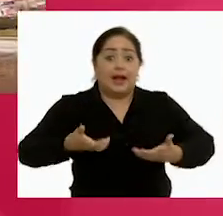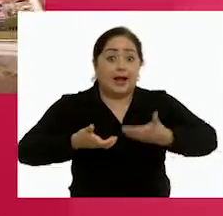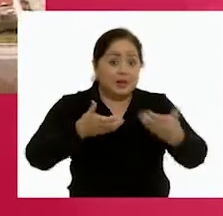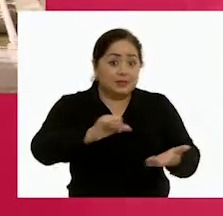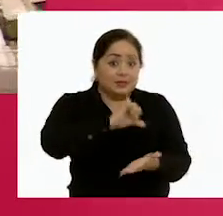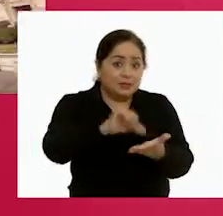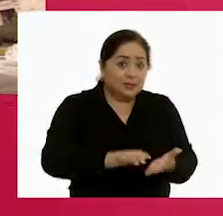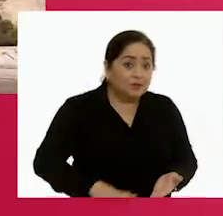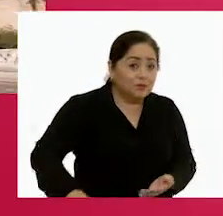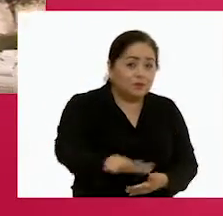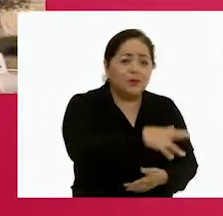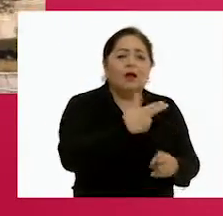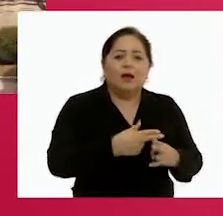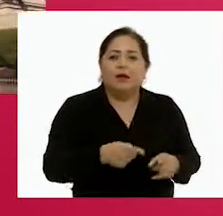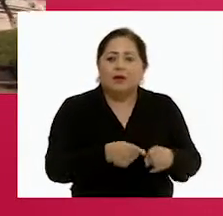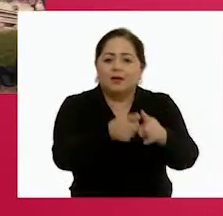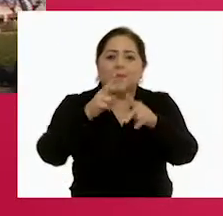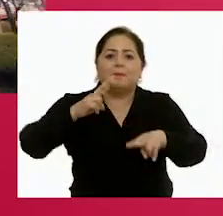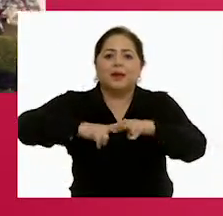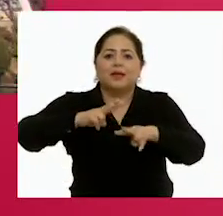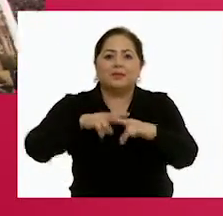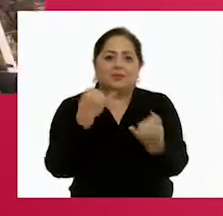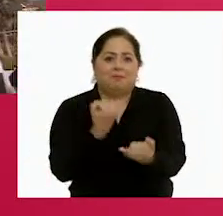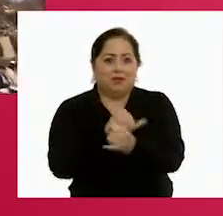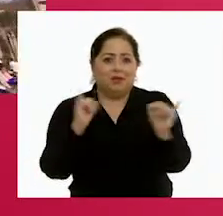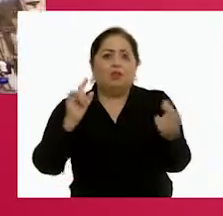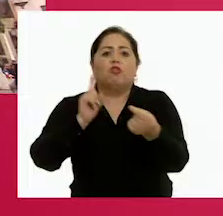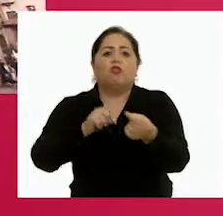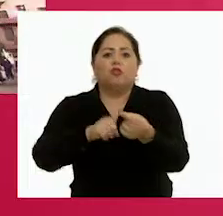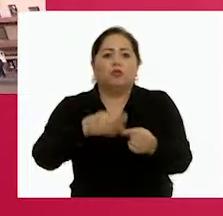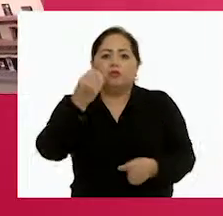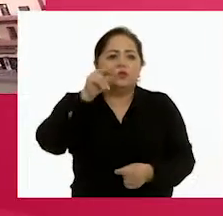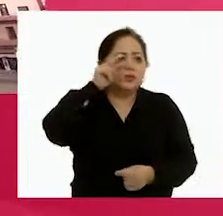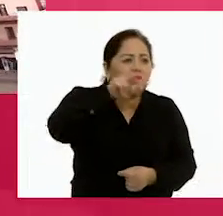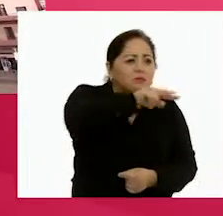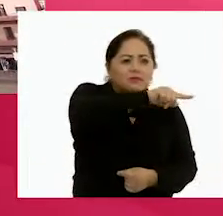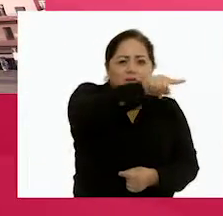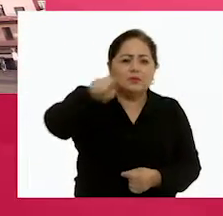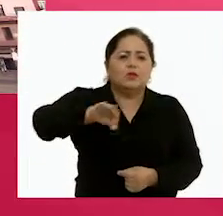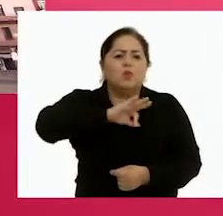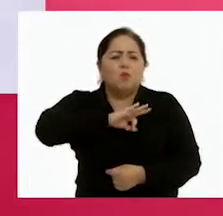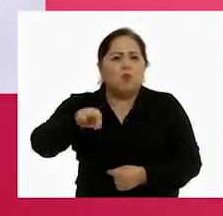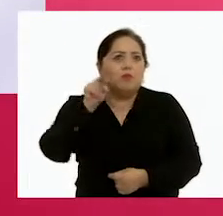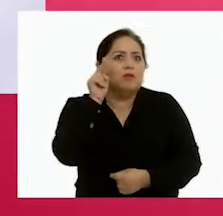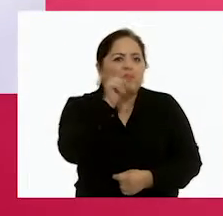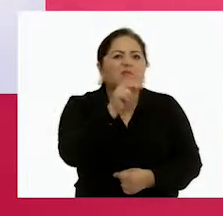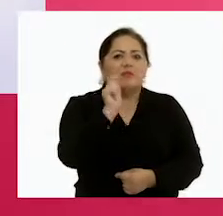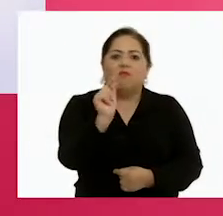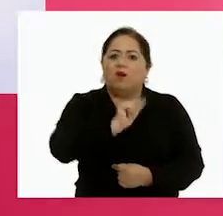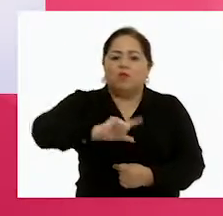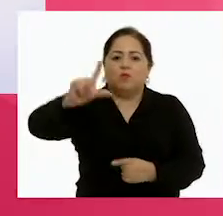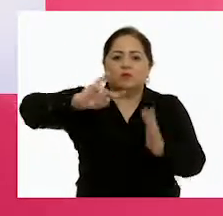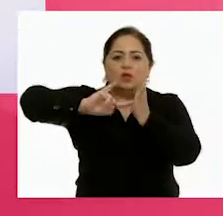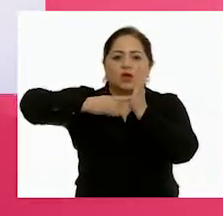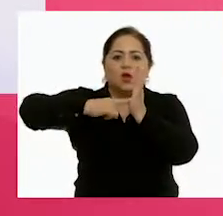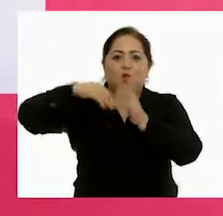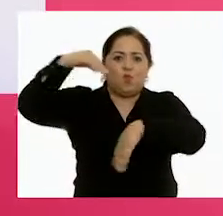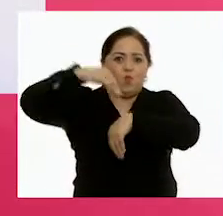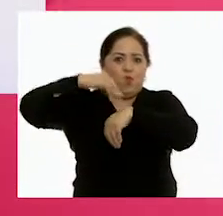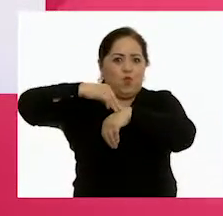centro conducen hasta la Plaza Independencia, donde desde varios puntos de vista se puede admirar el famoso reloj